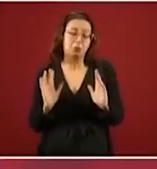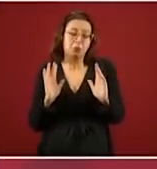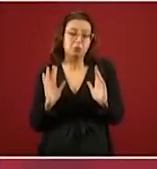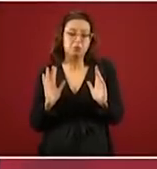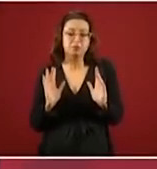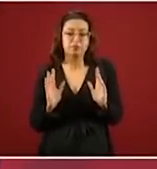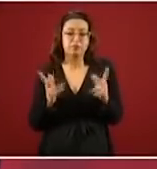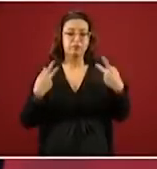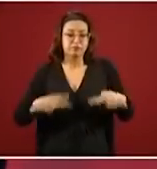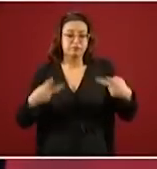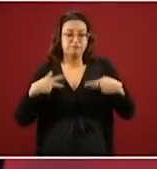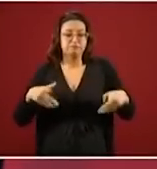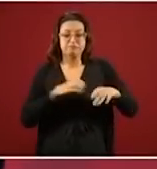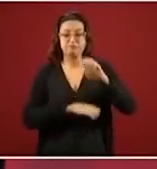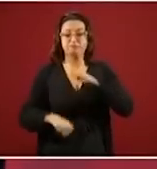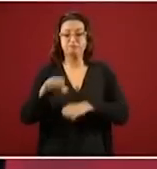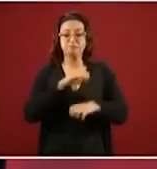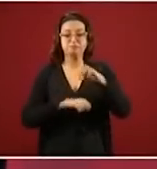el empresario